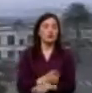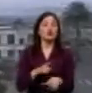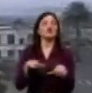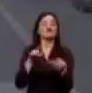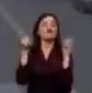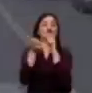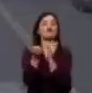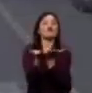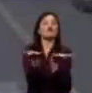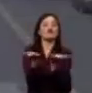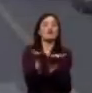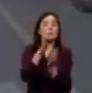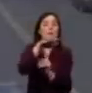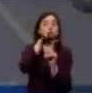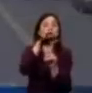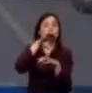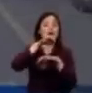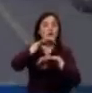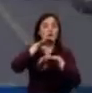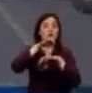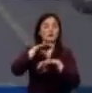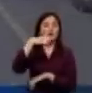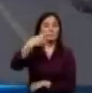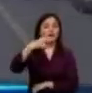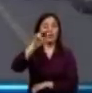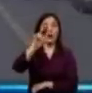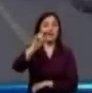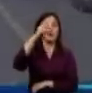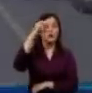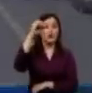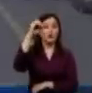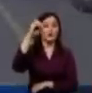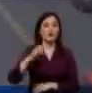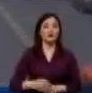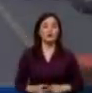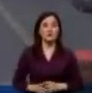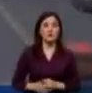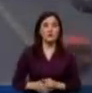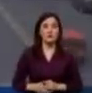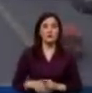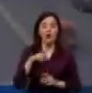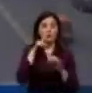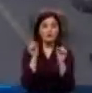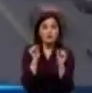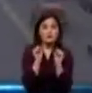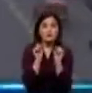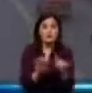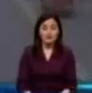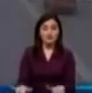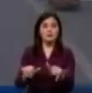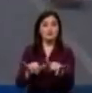este maravilloso país. Estamos en el Parque Central de Huano. Sí, el Parque Central de Huano. Miren, frío también en la